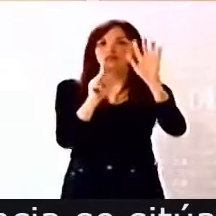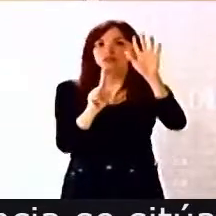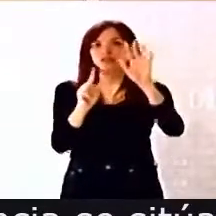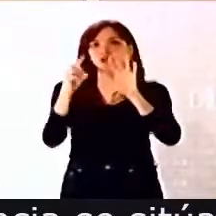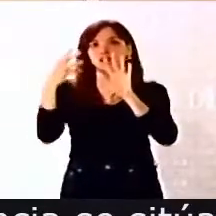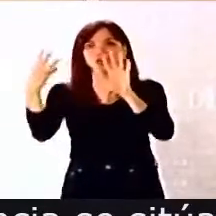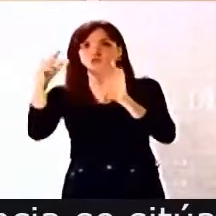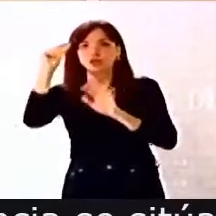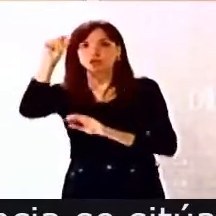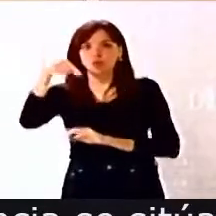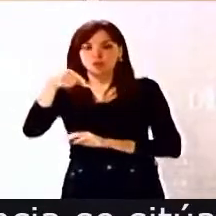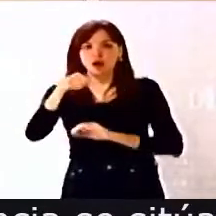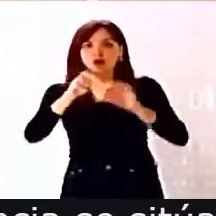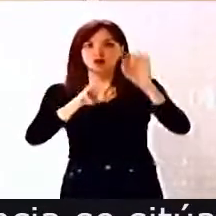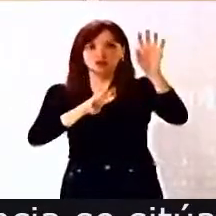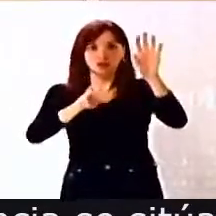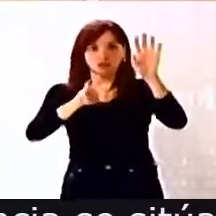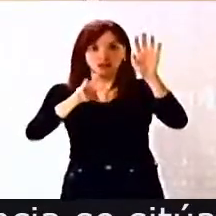268,89